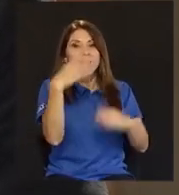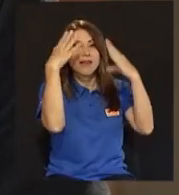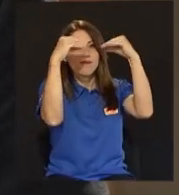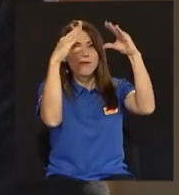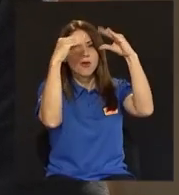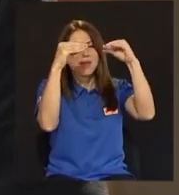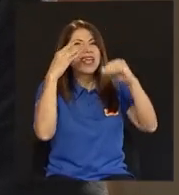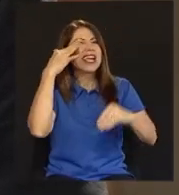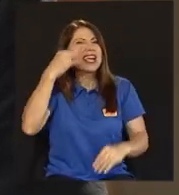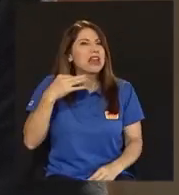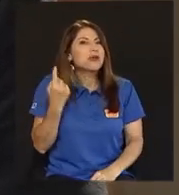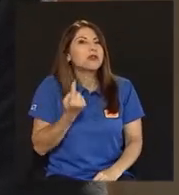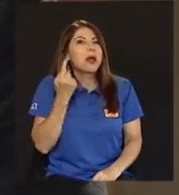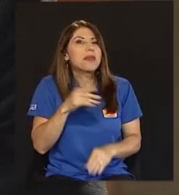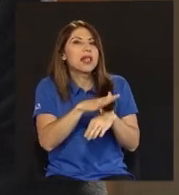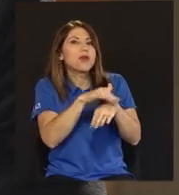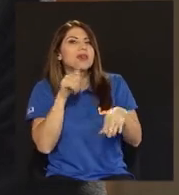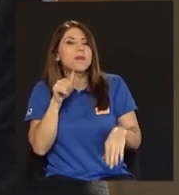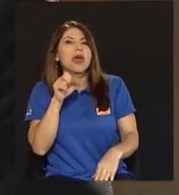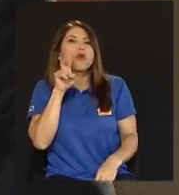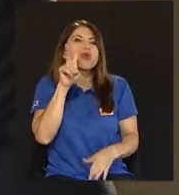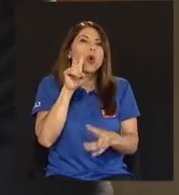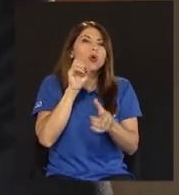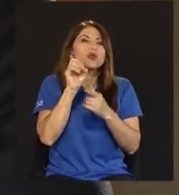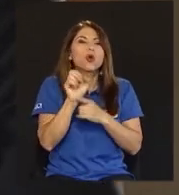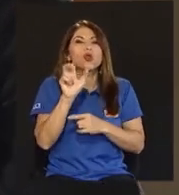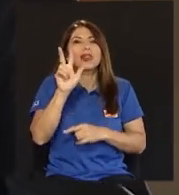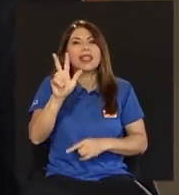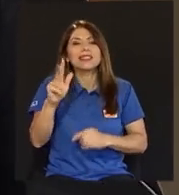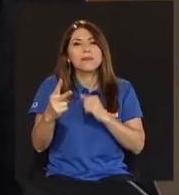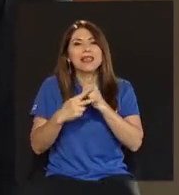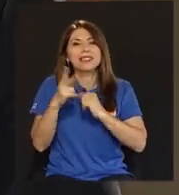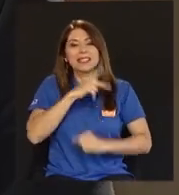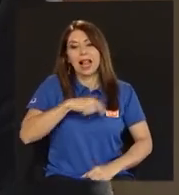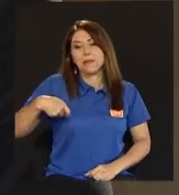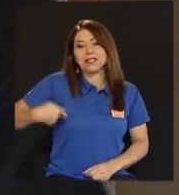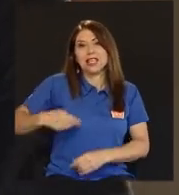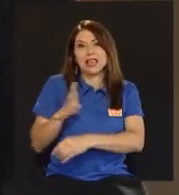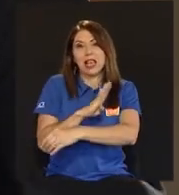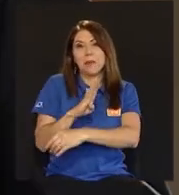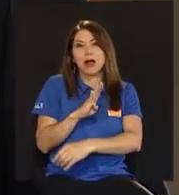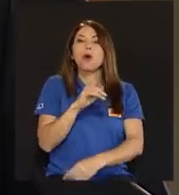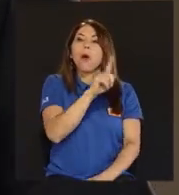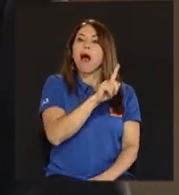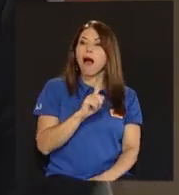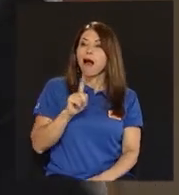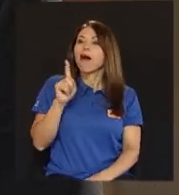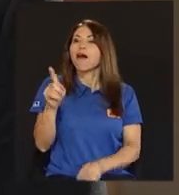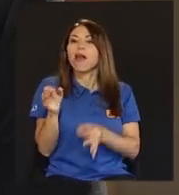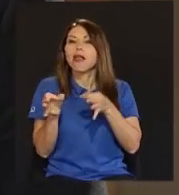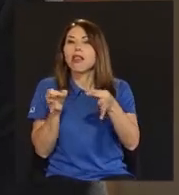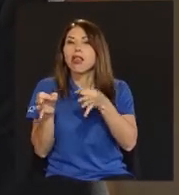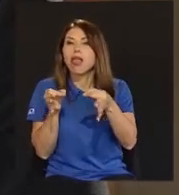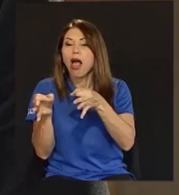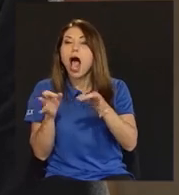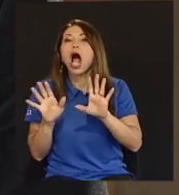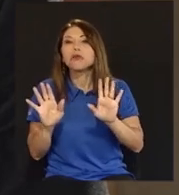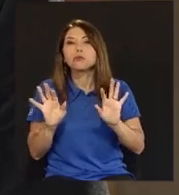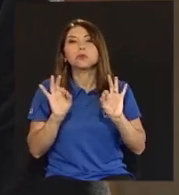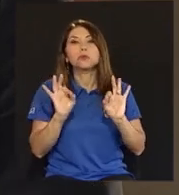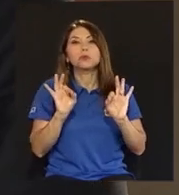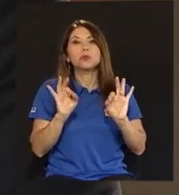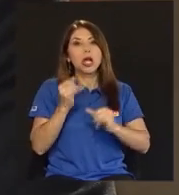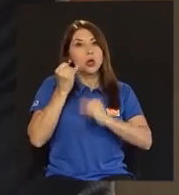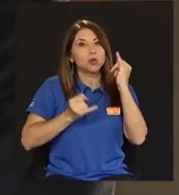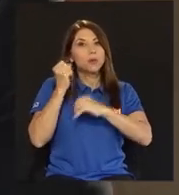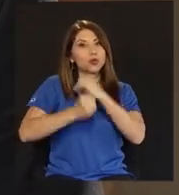llamado al presidente del banco para explicar y se dan las explicaciones del caso. Lo que ocurre es que en los últimos años el banco